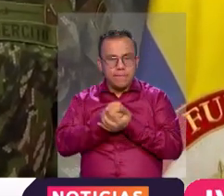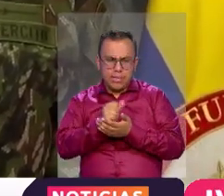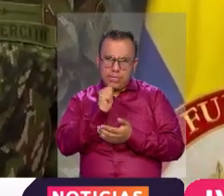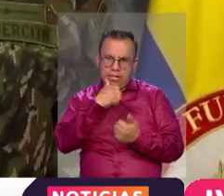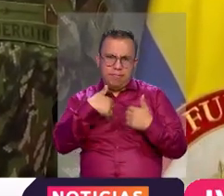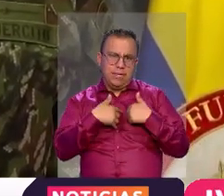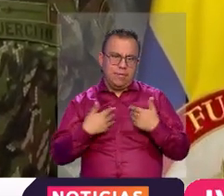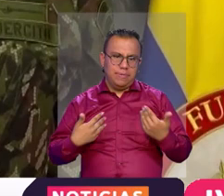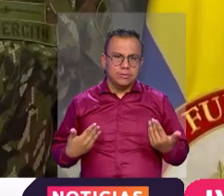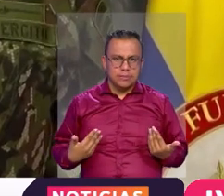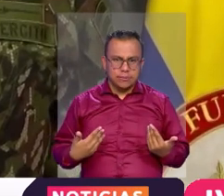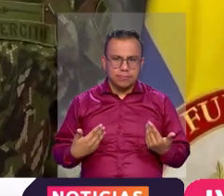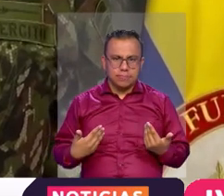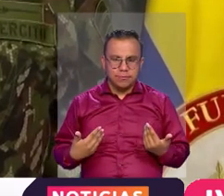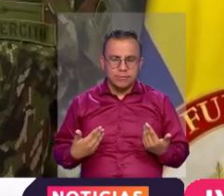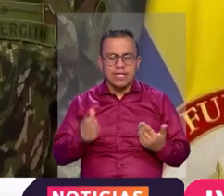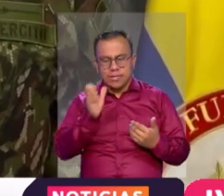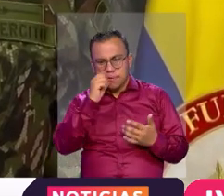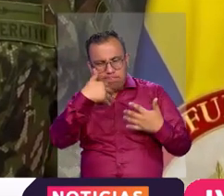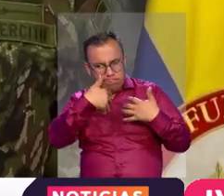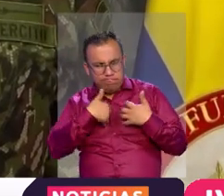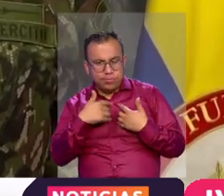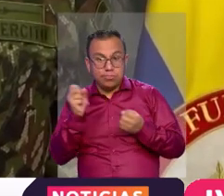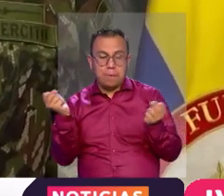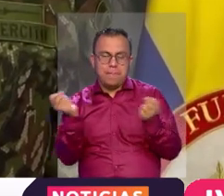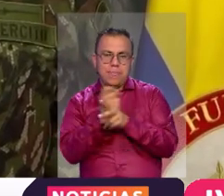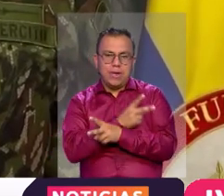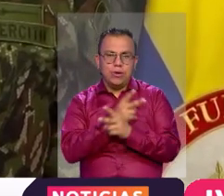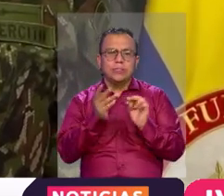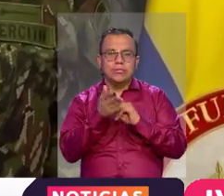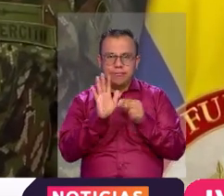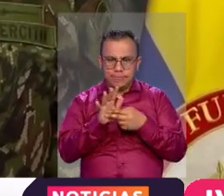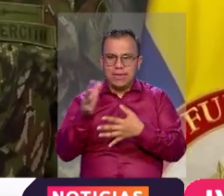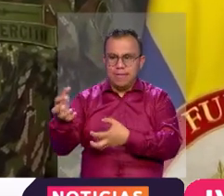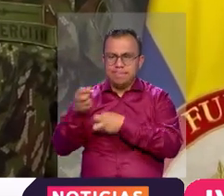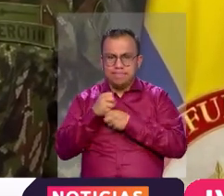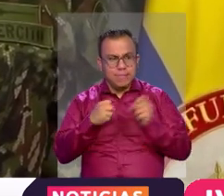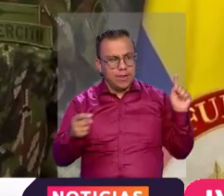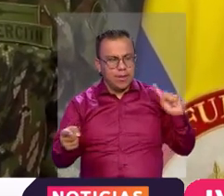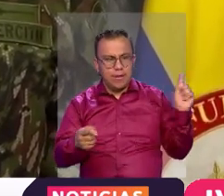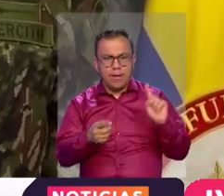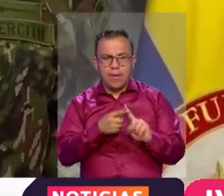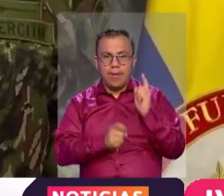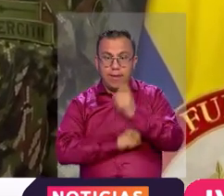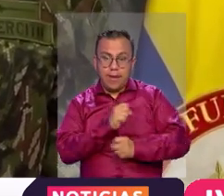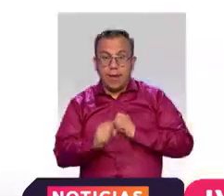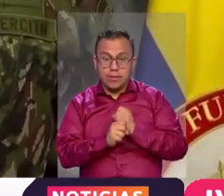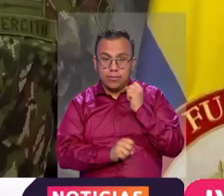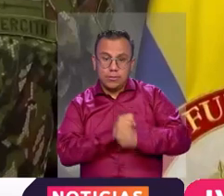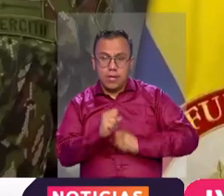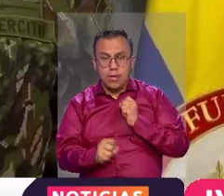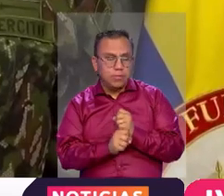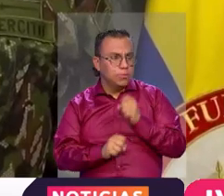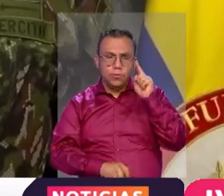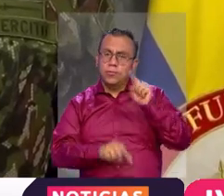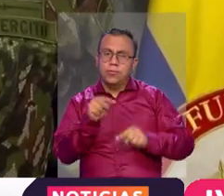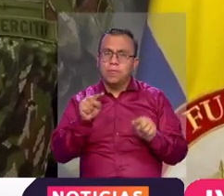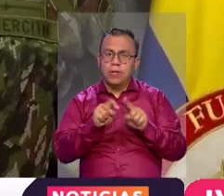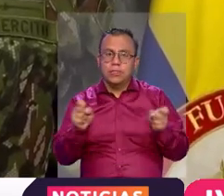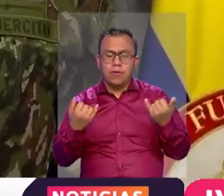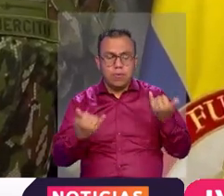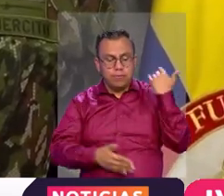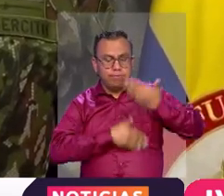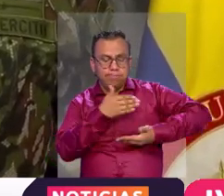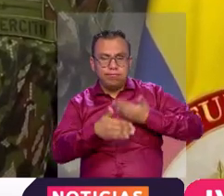víctimas. Son víctimas de esta violencia en la que hemos vivido por tantas décadas. Y no se pueden